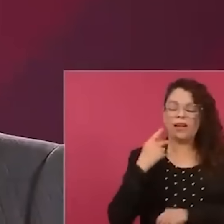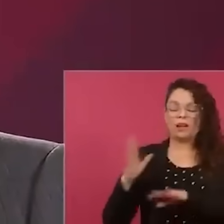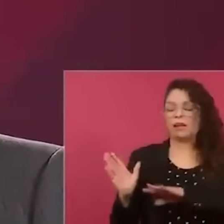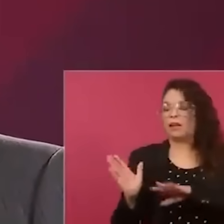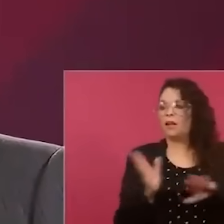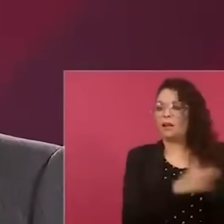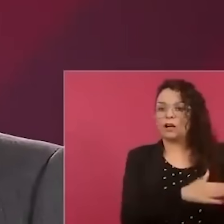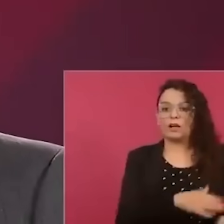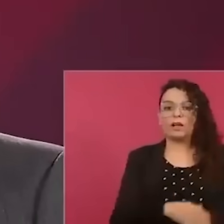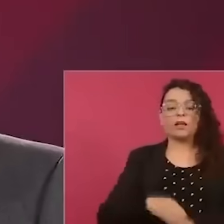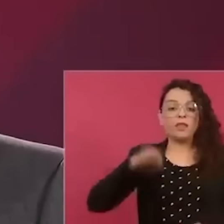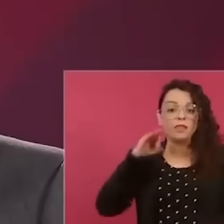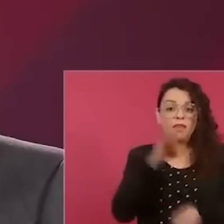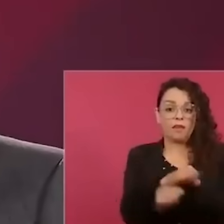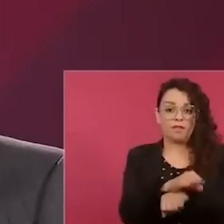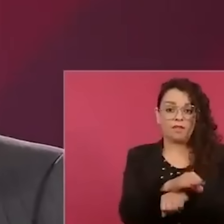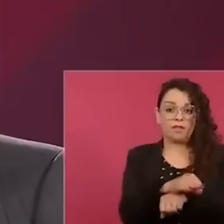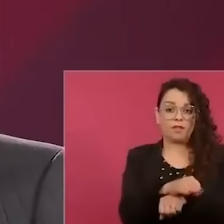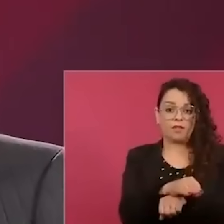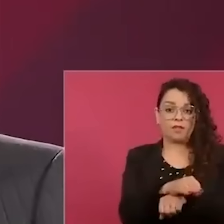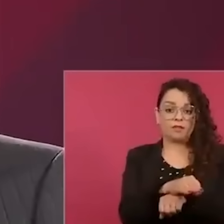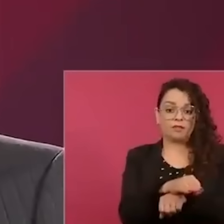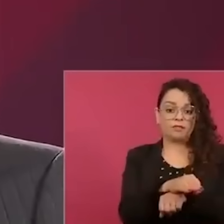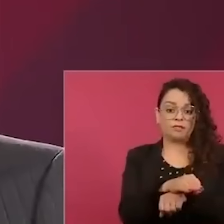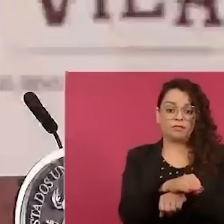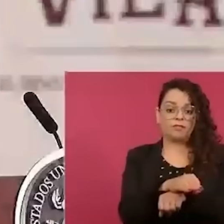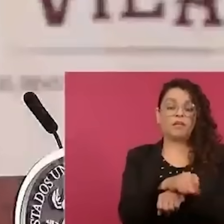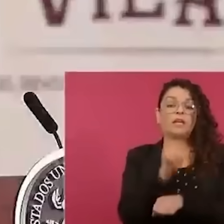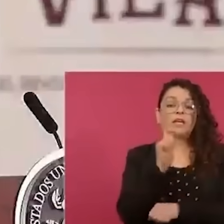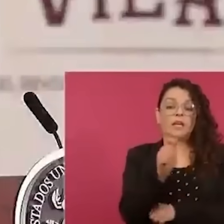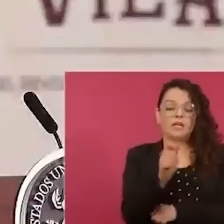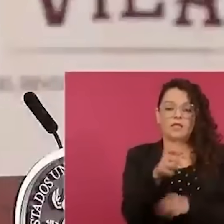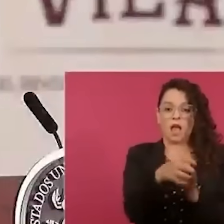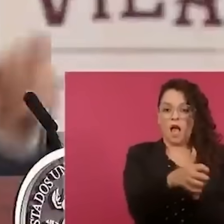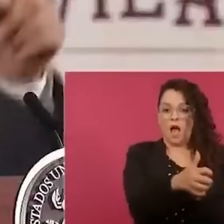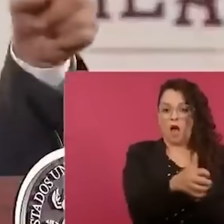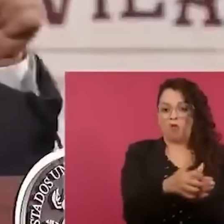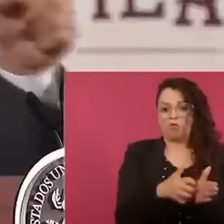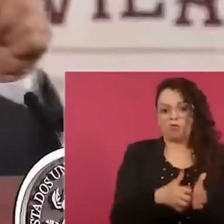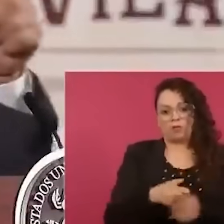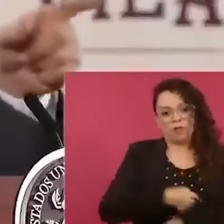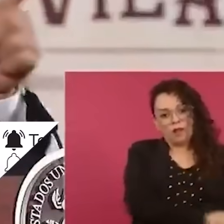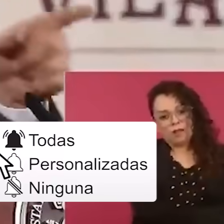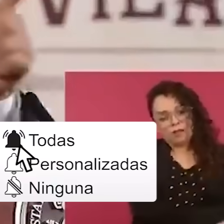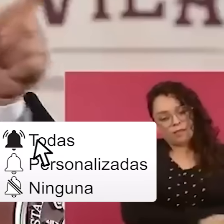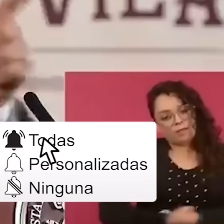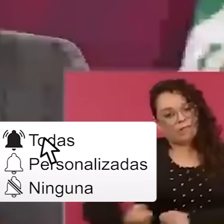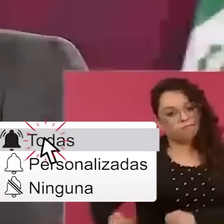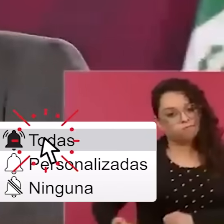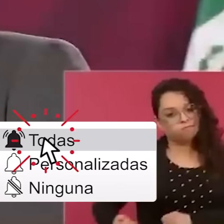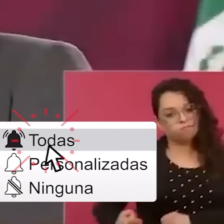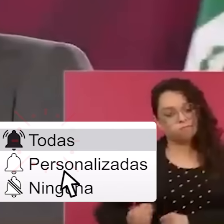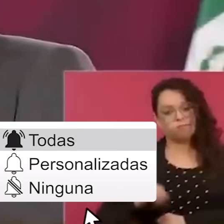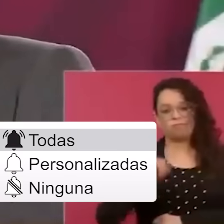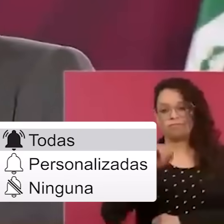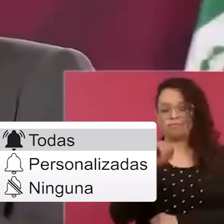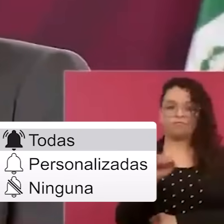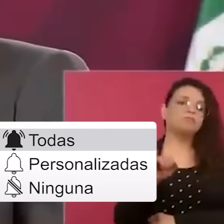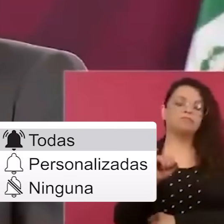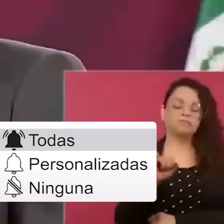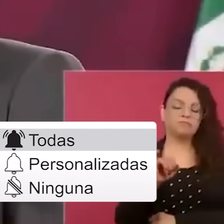defender la austeridad. Sí voy a seguir hablando de que no